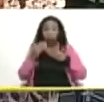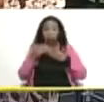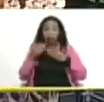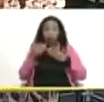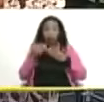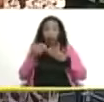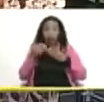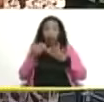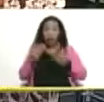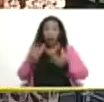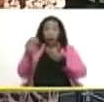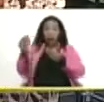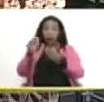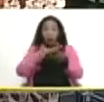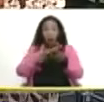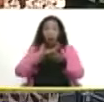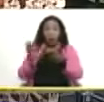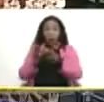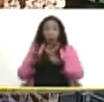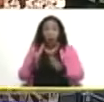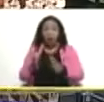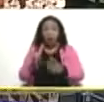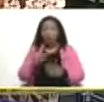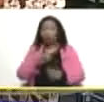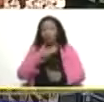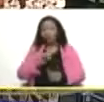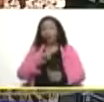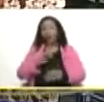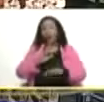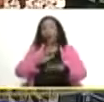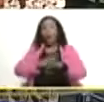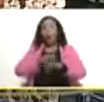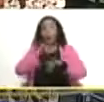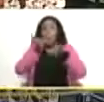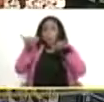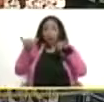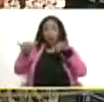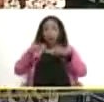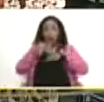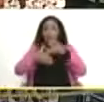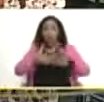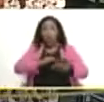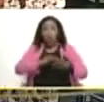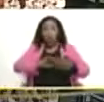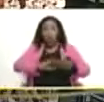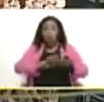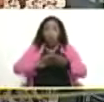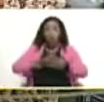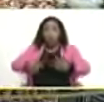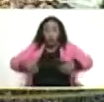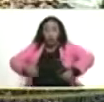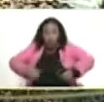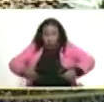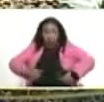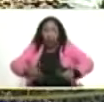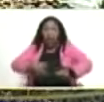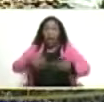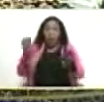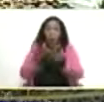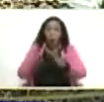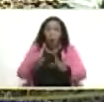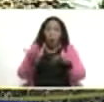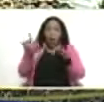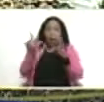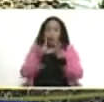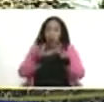para recuperar escuelas. No, se lo han dado porque parieron soluciones en escuelas, en liceos, y se fueron ustedes